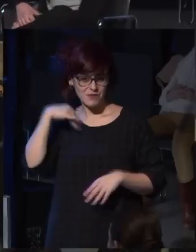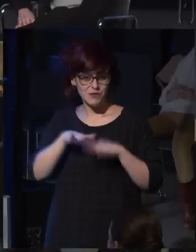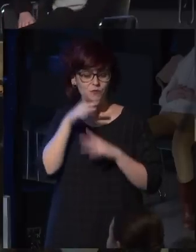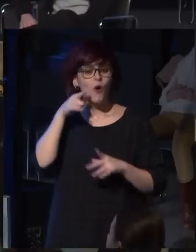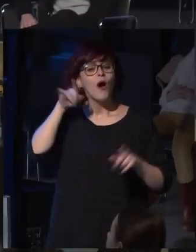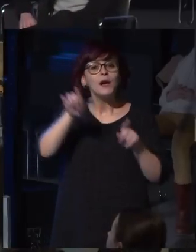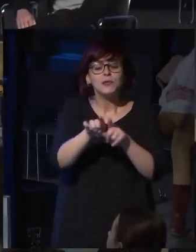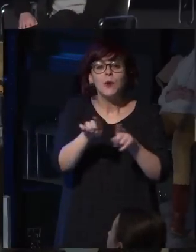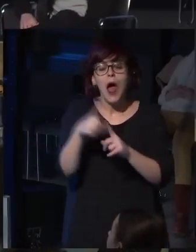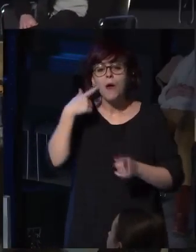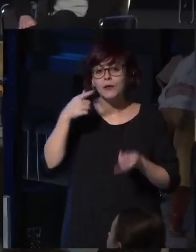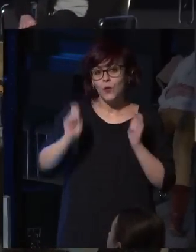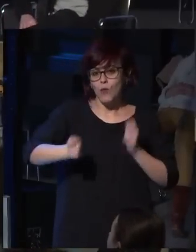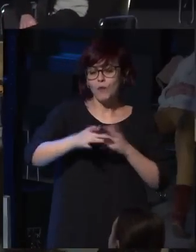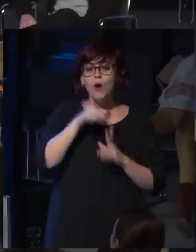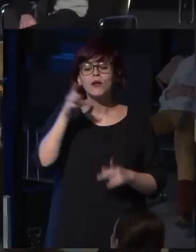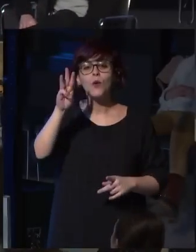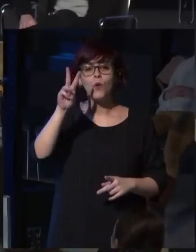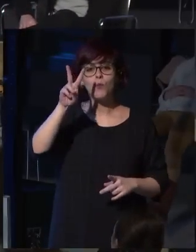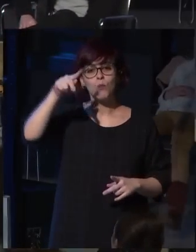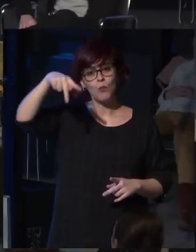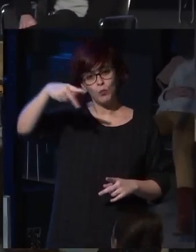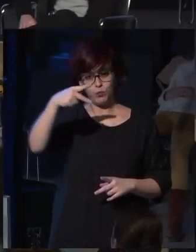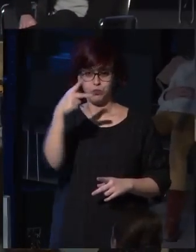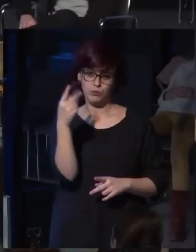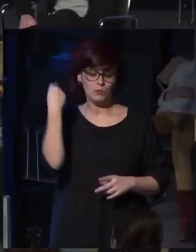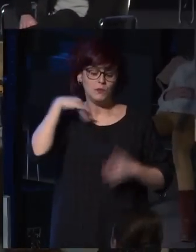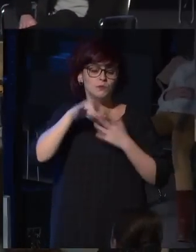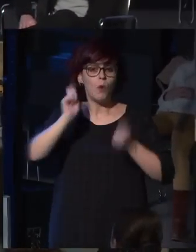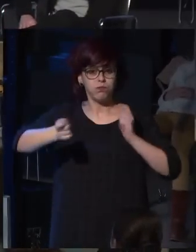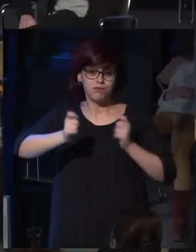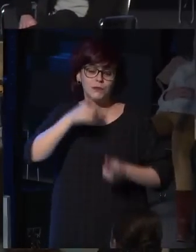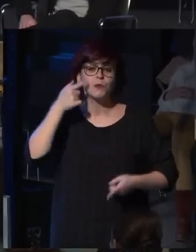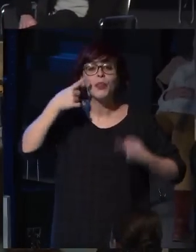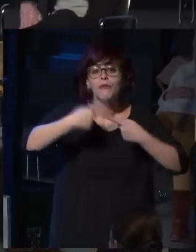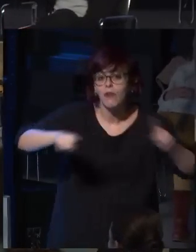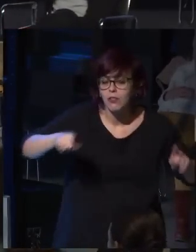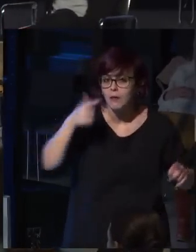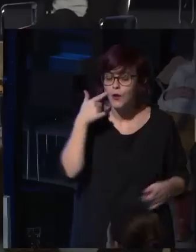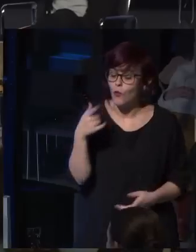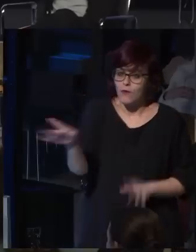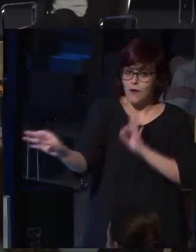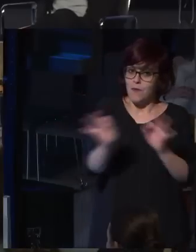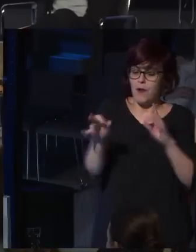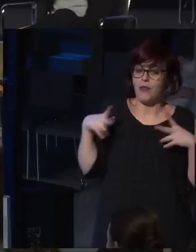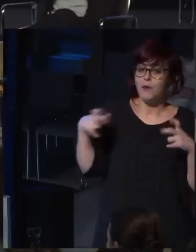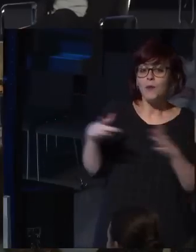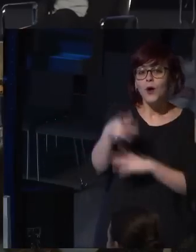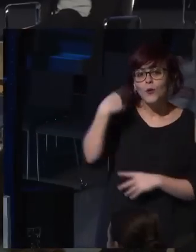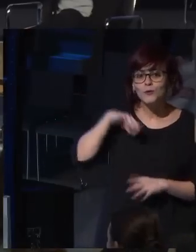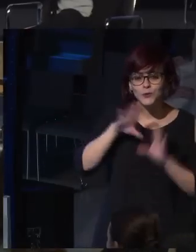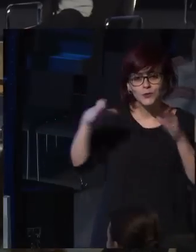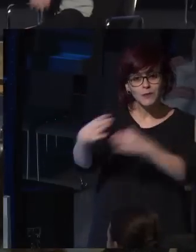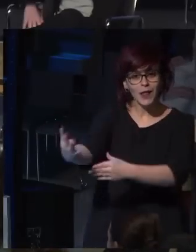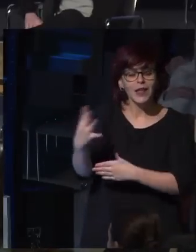presión importante con punch, ¿no? Como decimos, es fundamental. Me lo he puesto a huevo porque la última vez que vi a las que van a subir